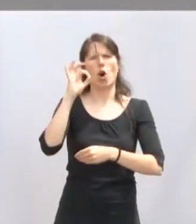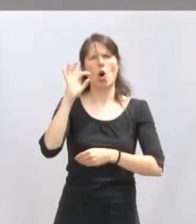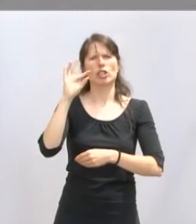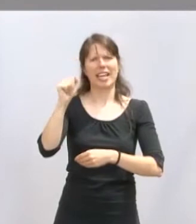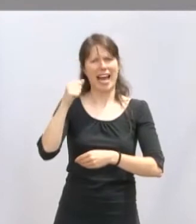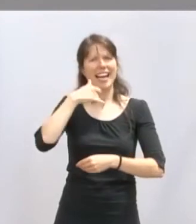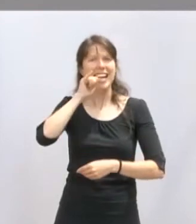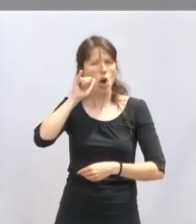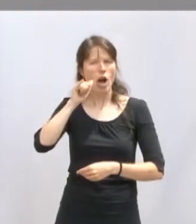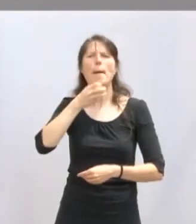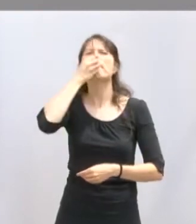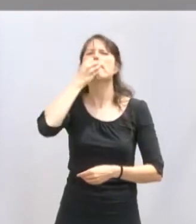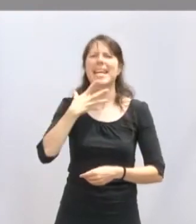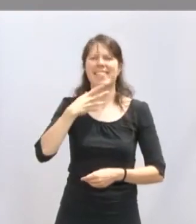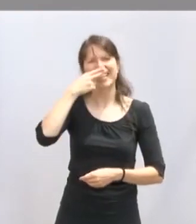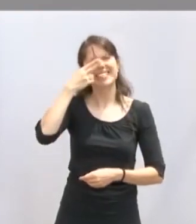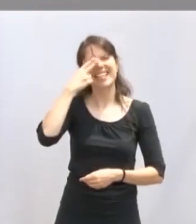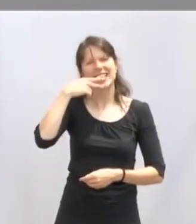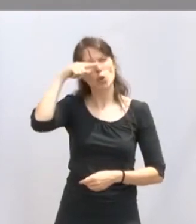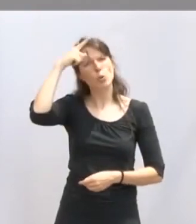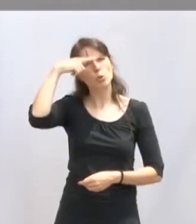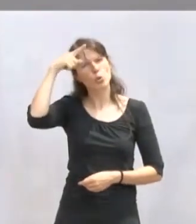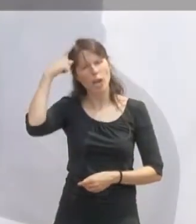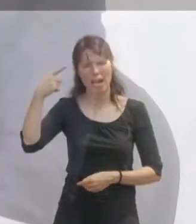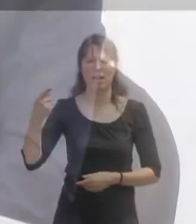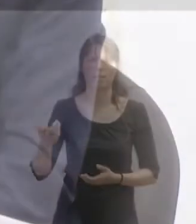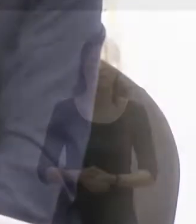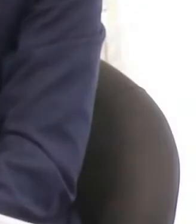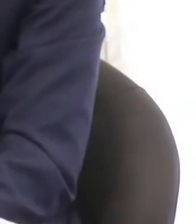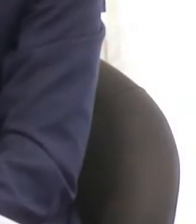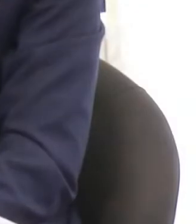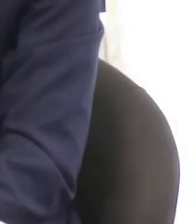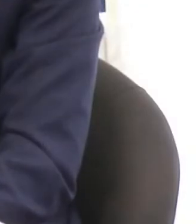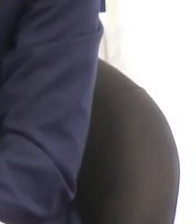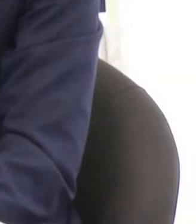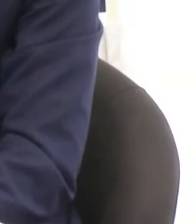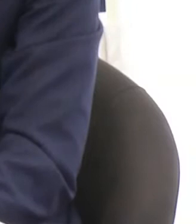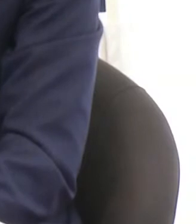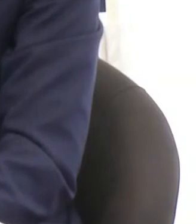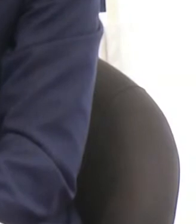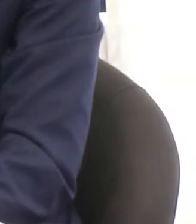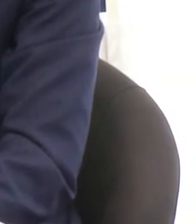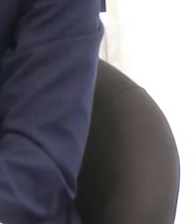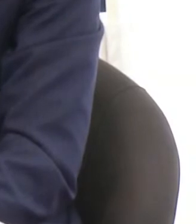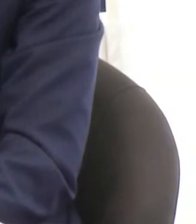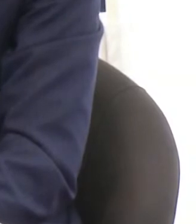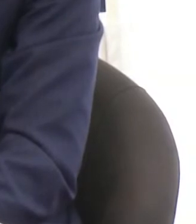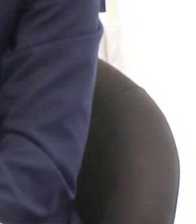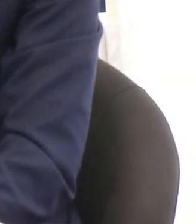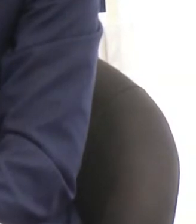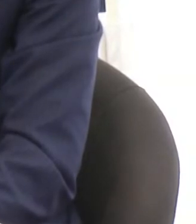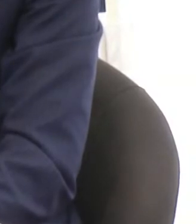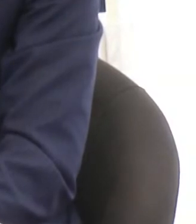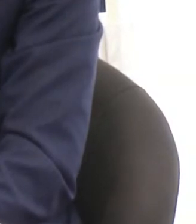bien de interés cultural de carácter inmaterial. Vamos a resumir en un breve reportaje